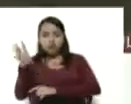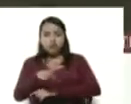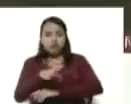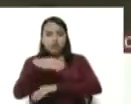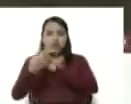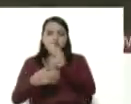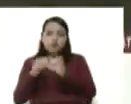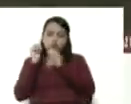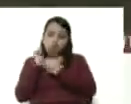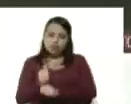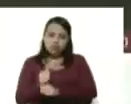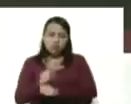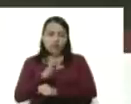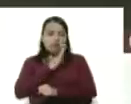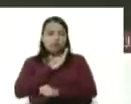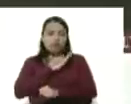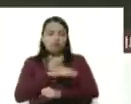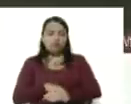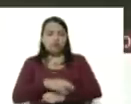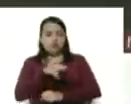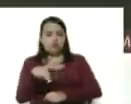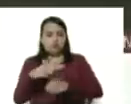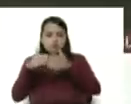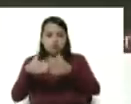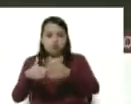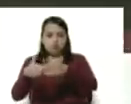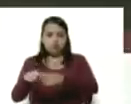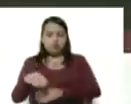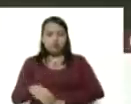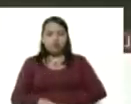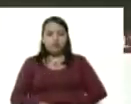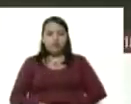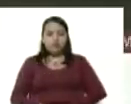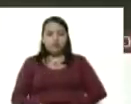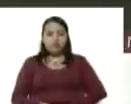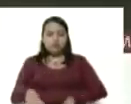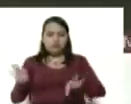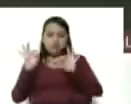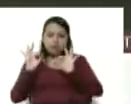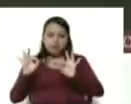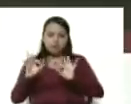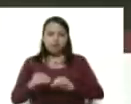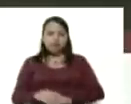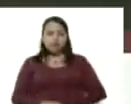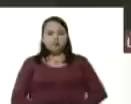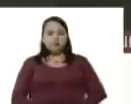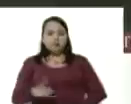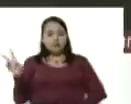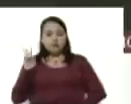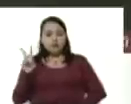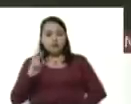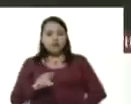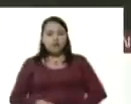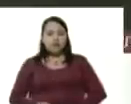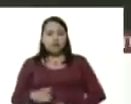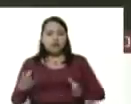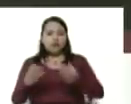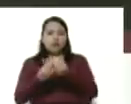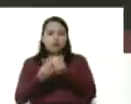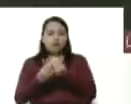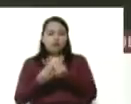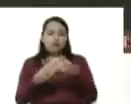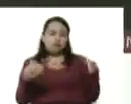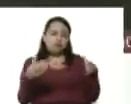soberanía con nuestros buques de la Armada Bolivariana, especialmente con todo el comando estratégico